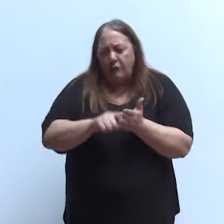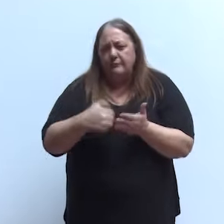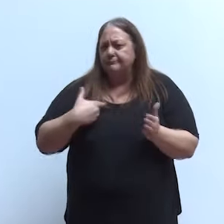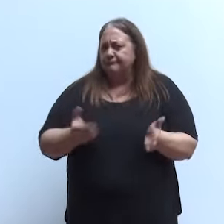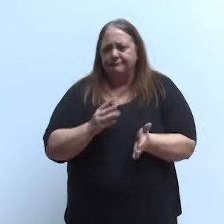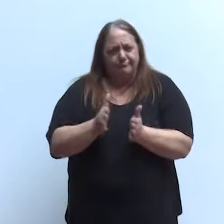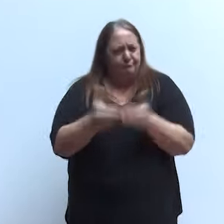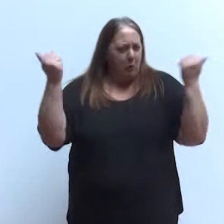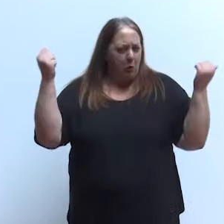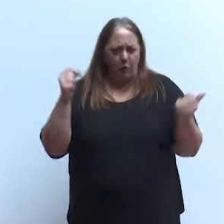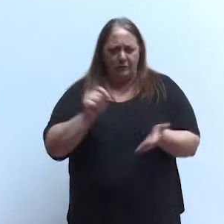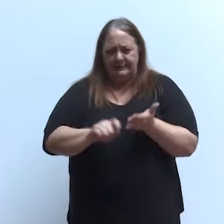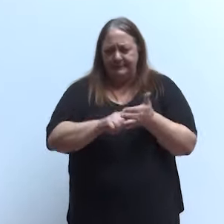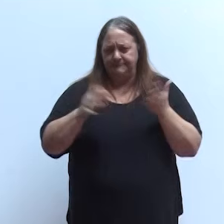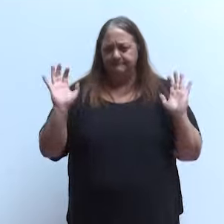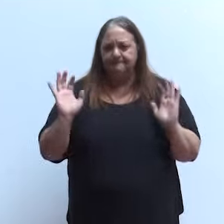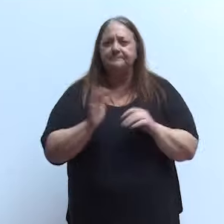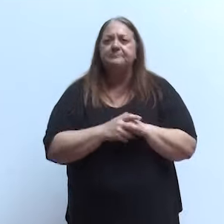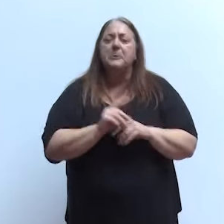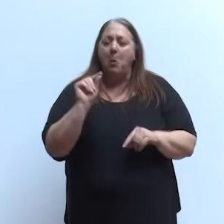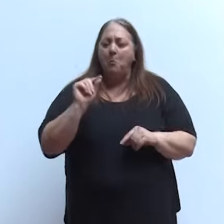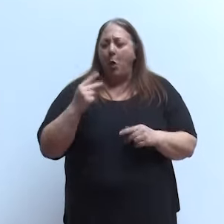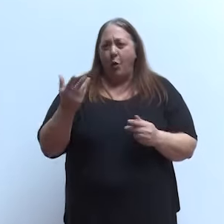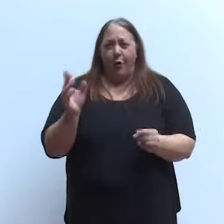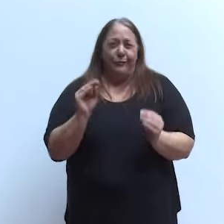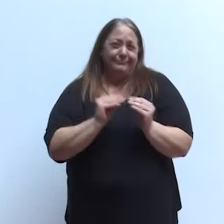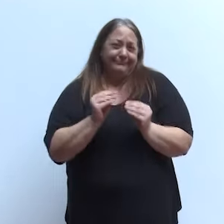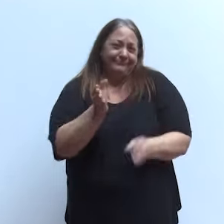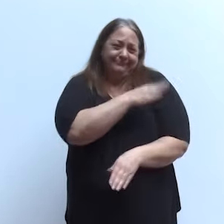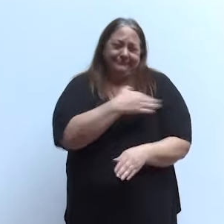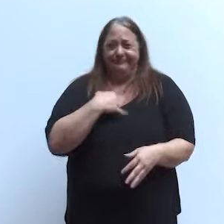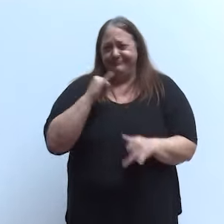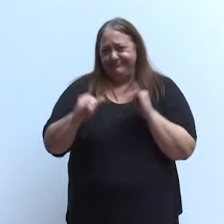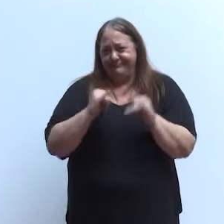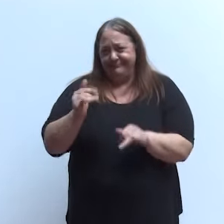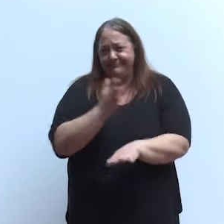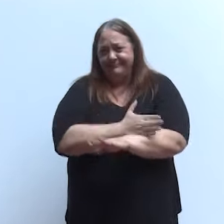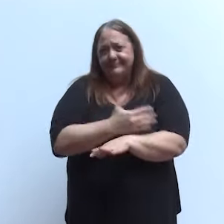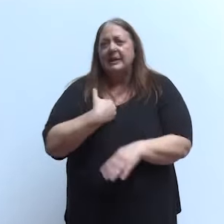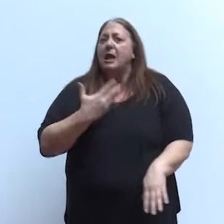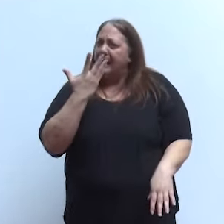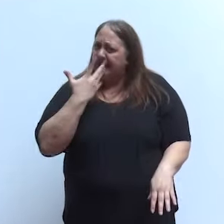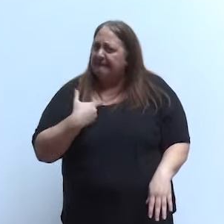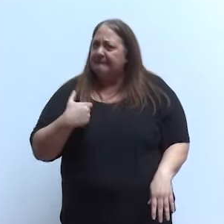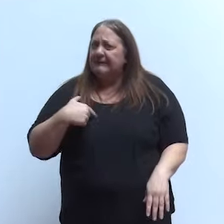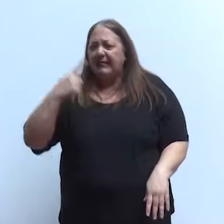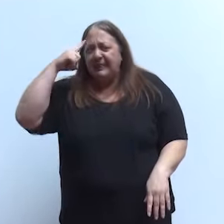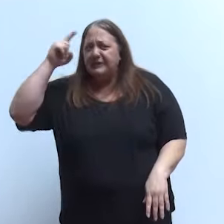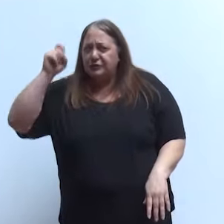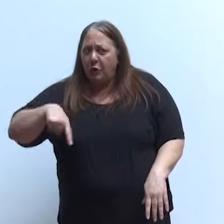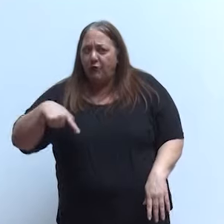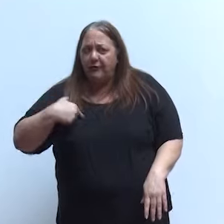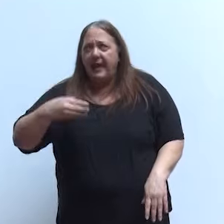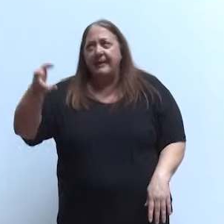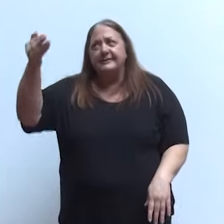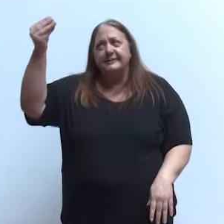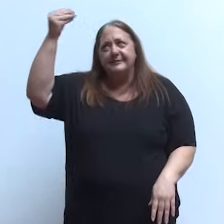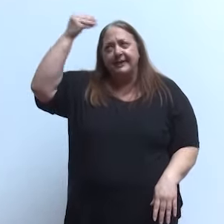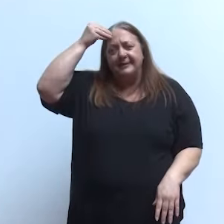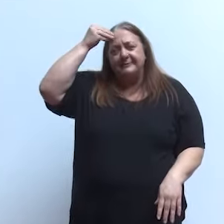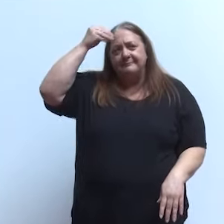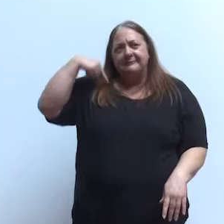posible y un poco como decía Esteban eh Me gustó esto de la desconfianza y ahí se me vino abdir a la cabeza esta idea